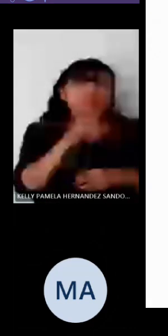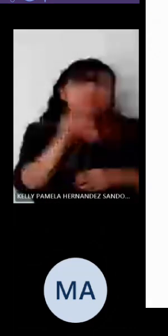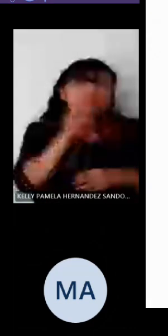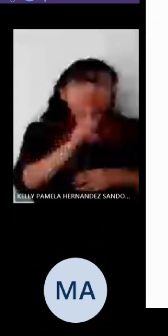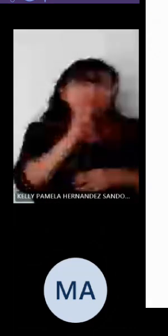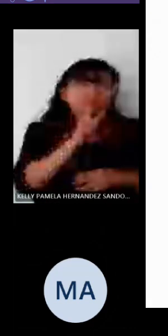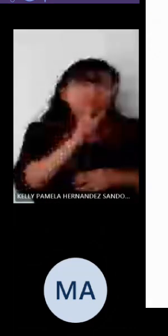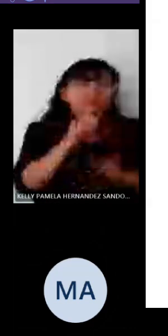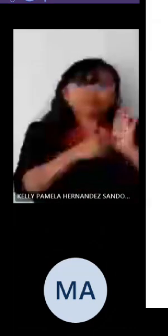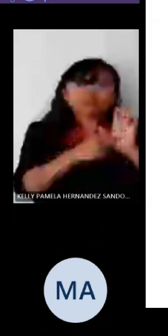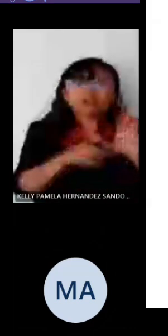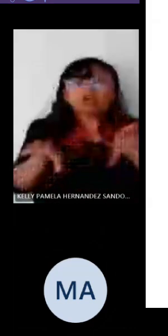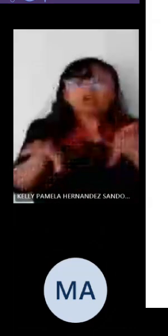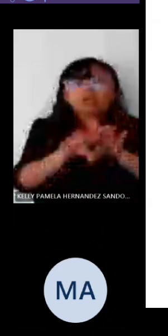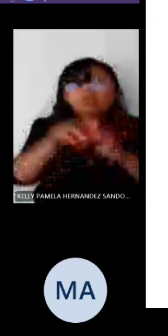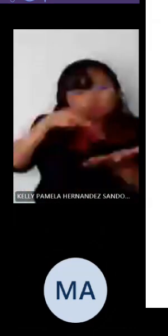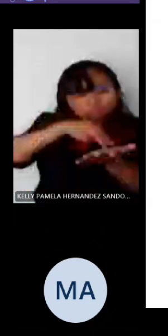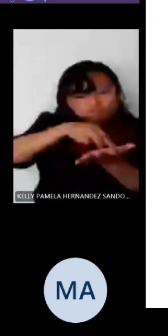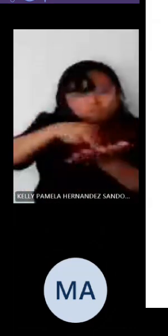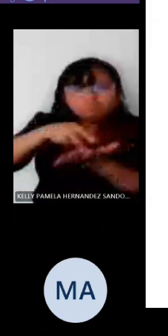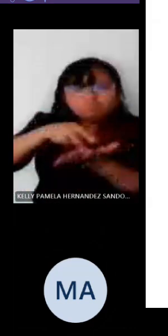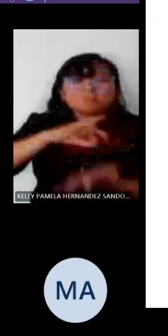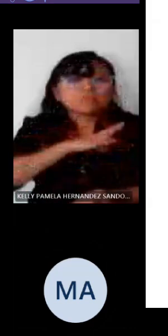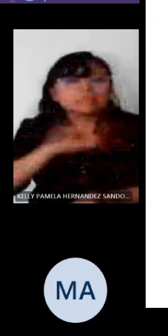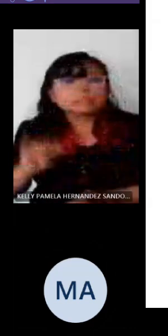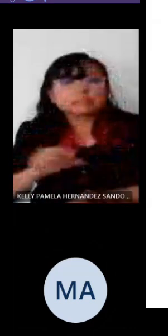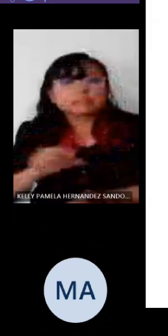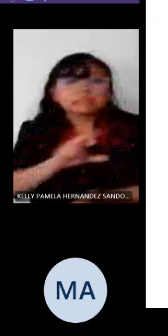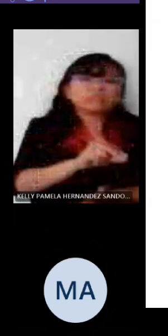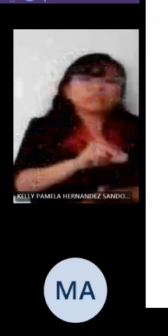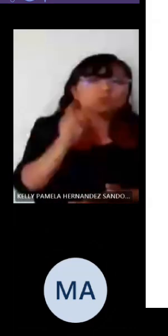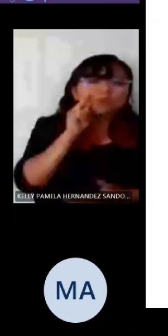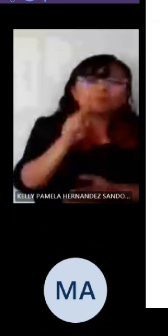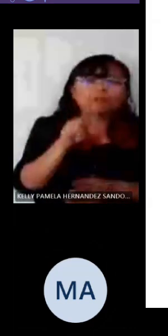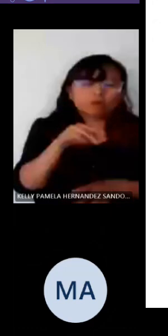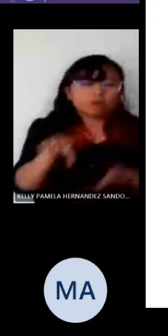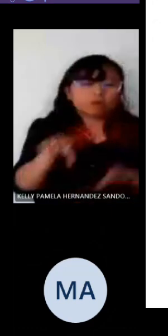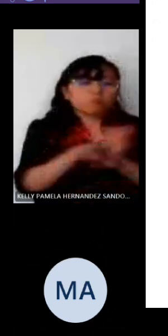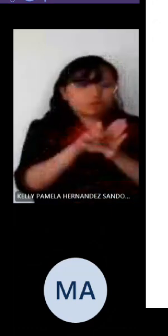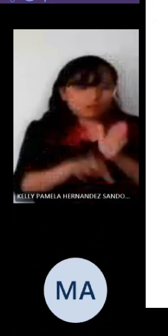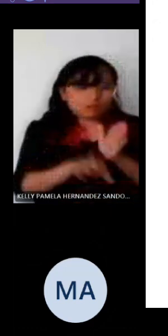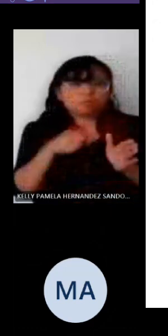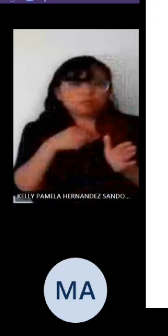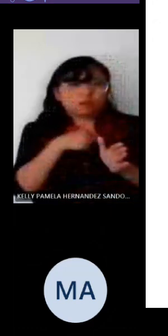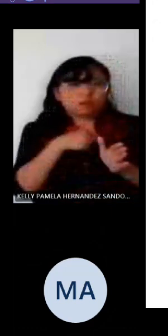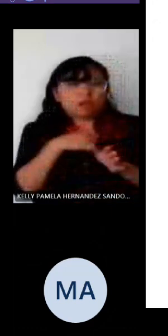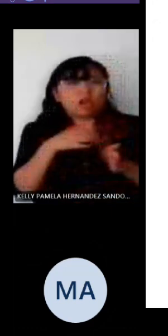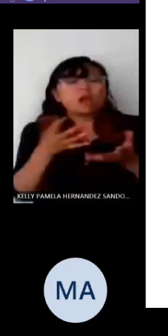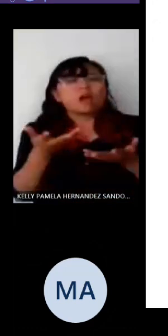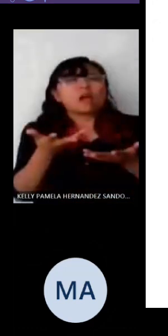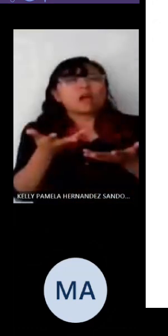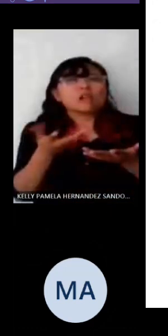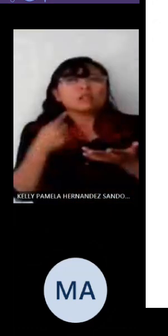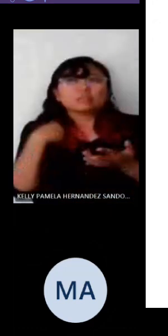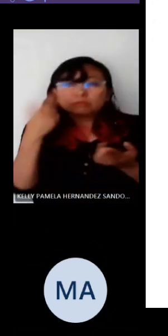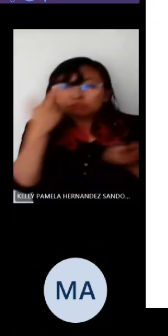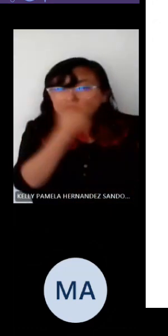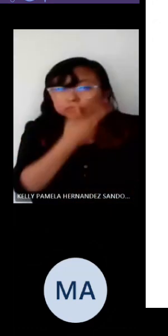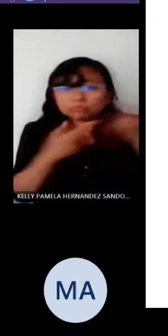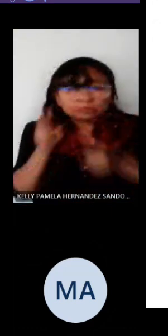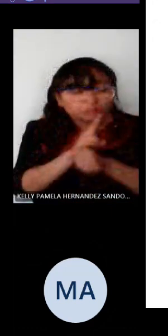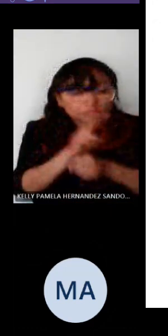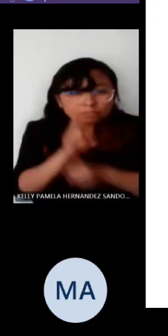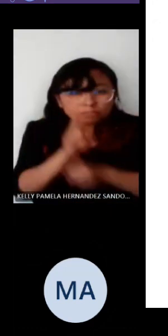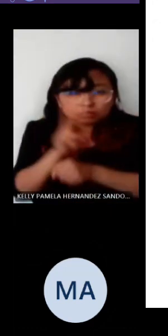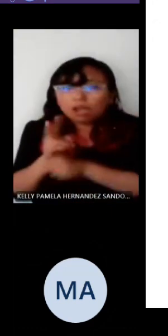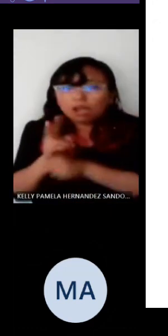tema del equilibrio y poder diferenciar si necesitamos, por ejemplo, hacer más énfasis en la vigilancia a nivel de ojo,